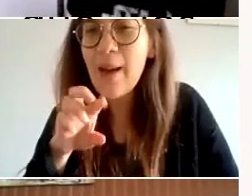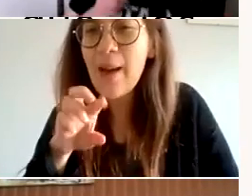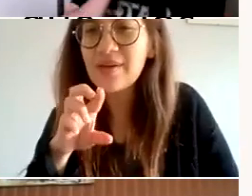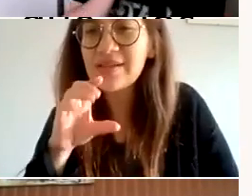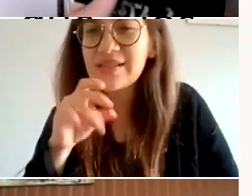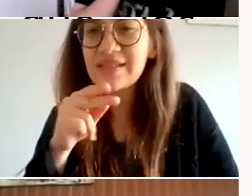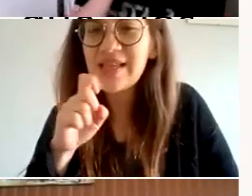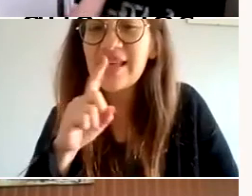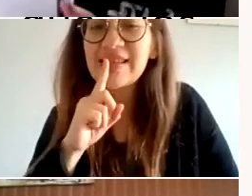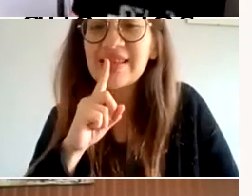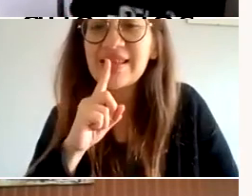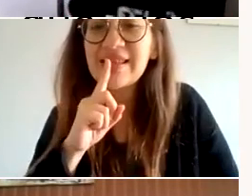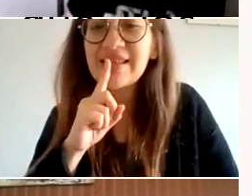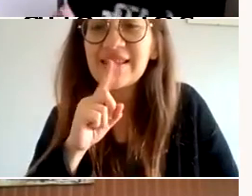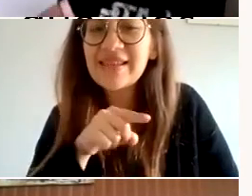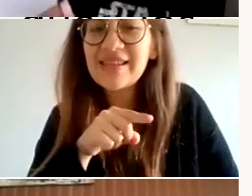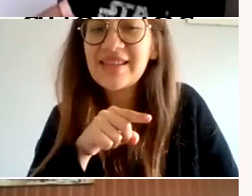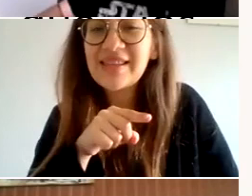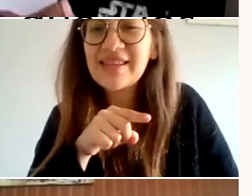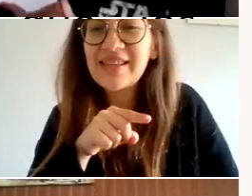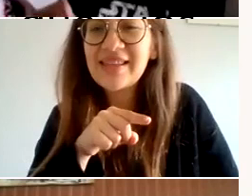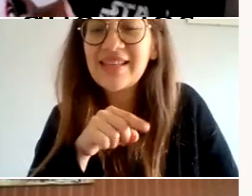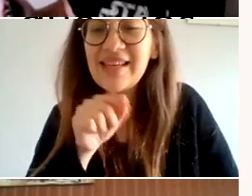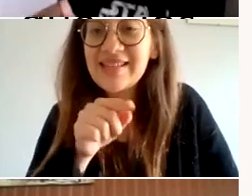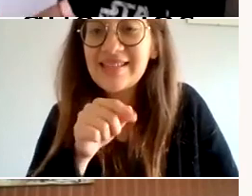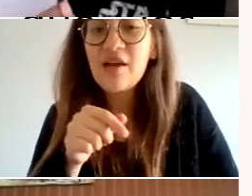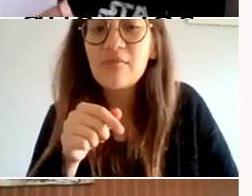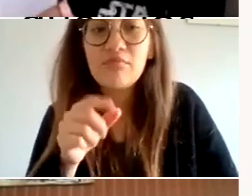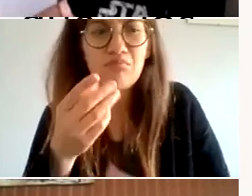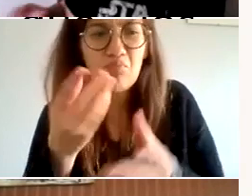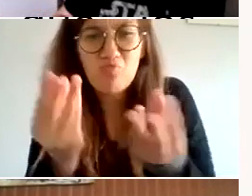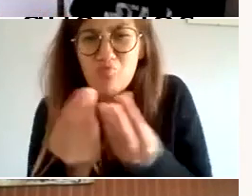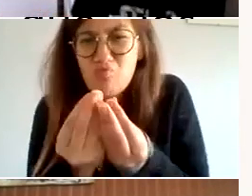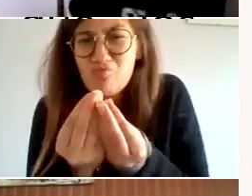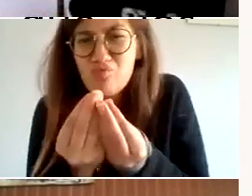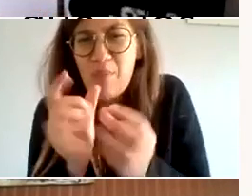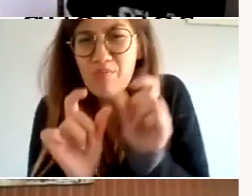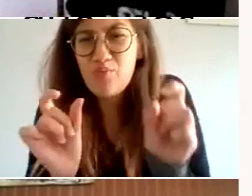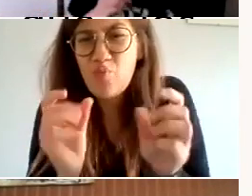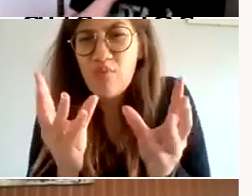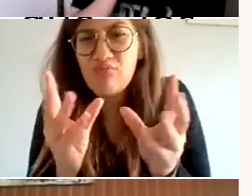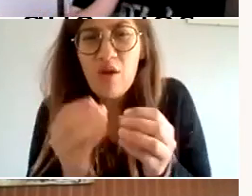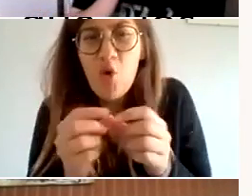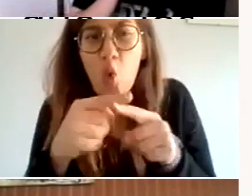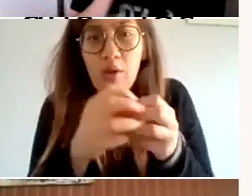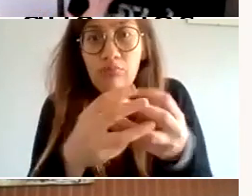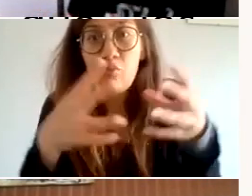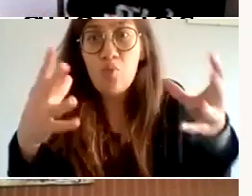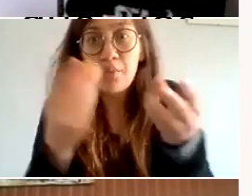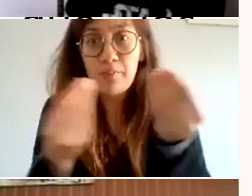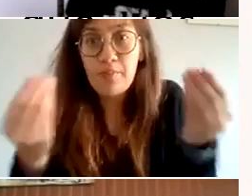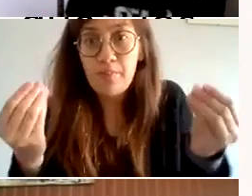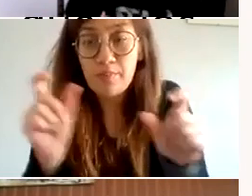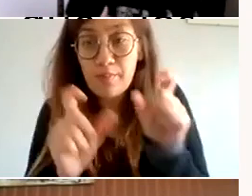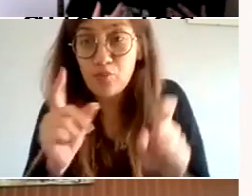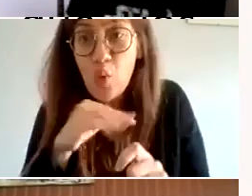que tiene una cuenta en sus celulares que está generando contenido en cada momento. Y se puede utilizar. Esa es